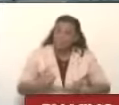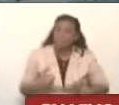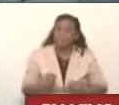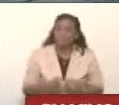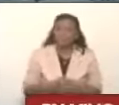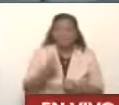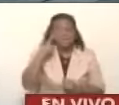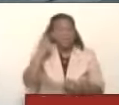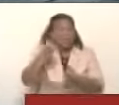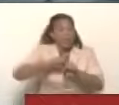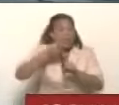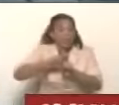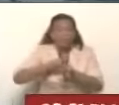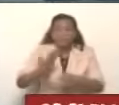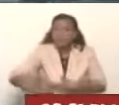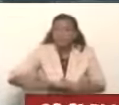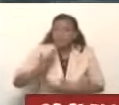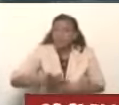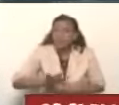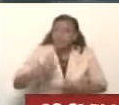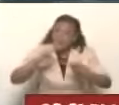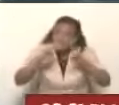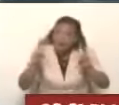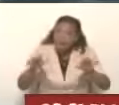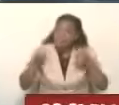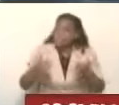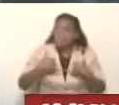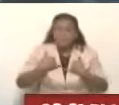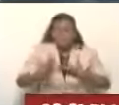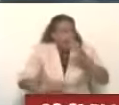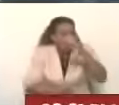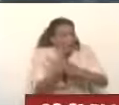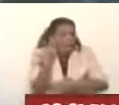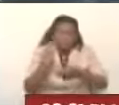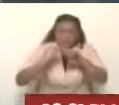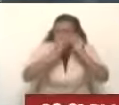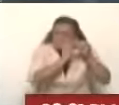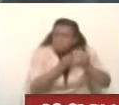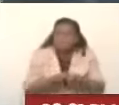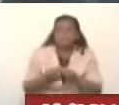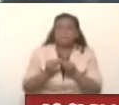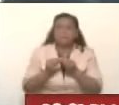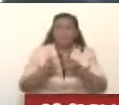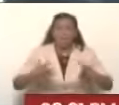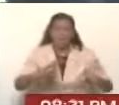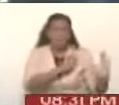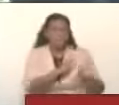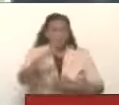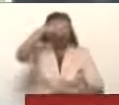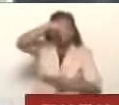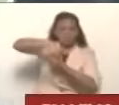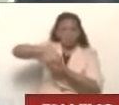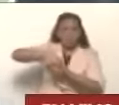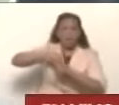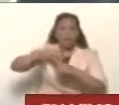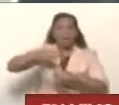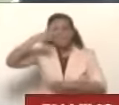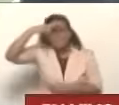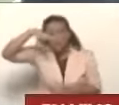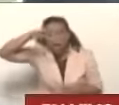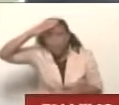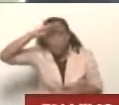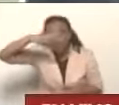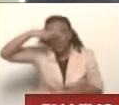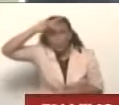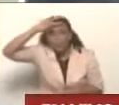Ha sido la lucha. Nosotros tenemos paz porque la hemos conquistado. El plan del imperio para nuestros países, para Cuba, para Venezuela,